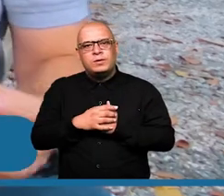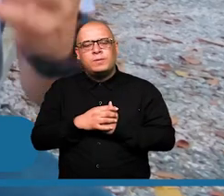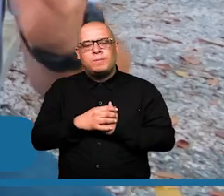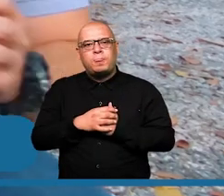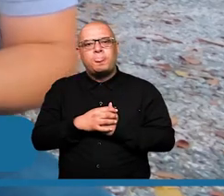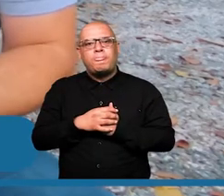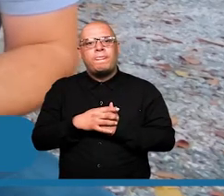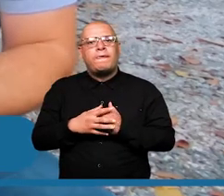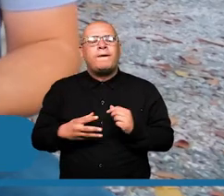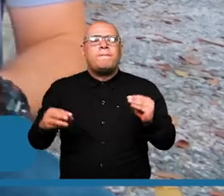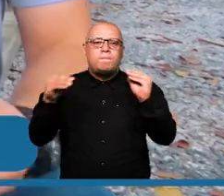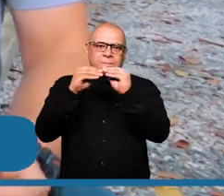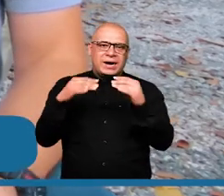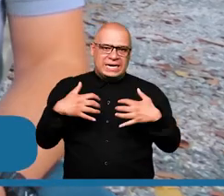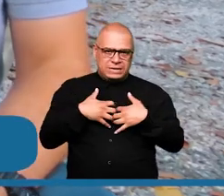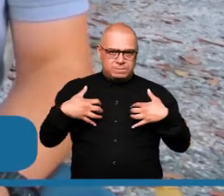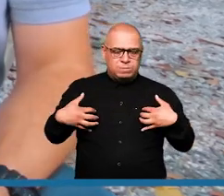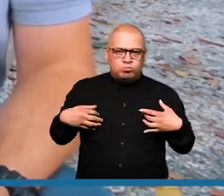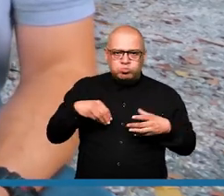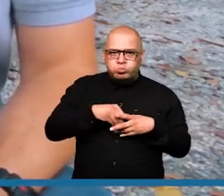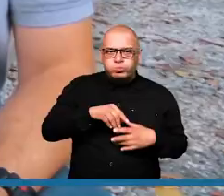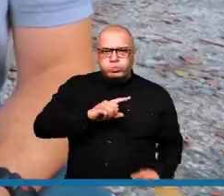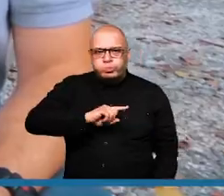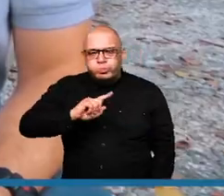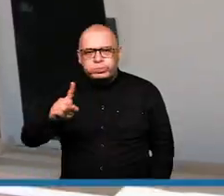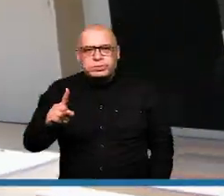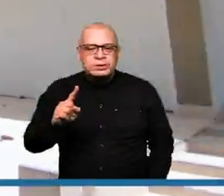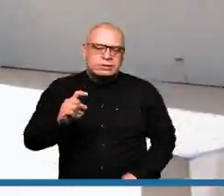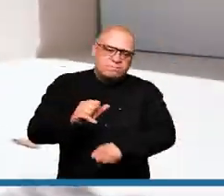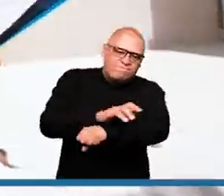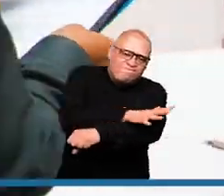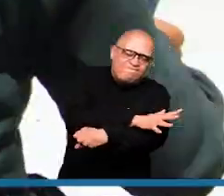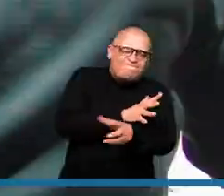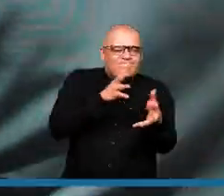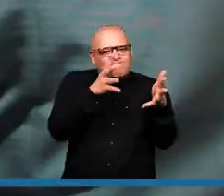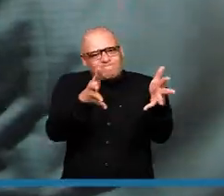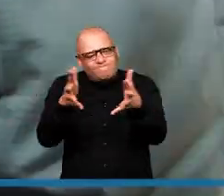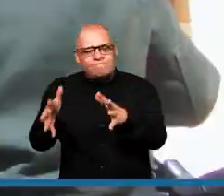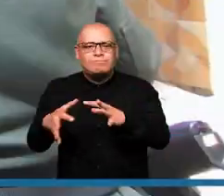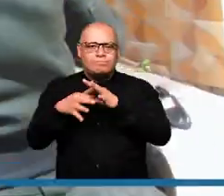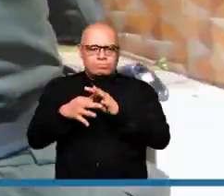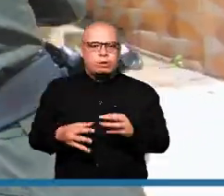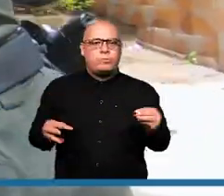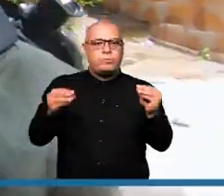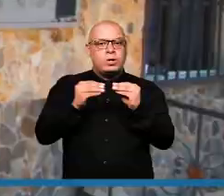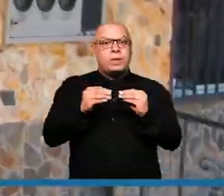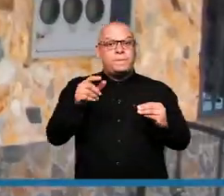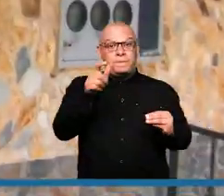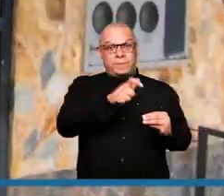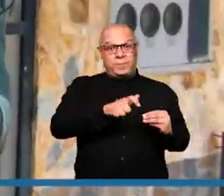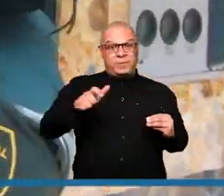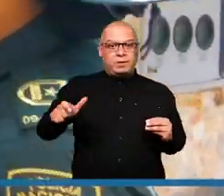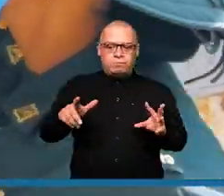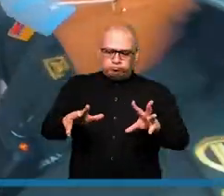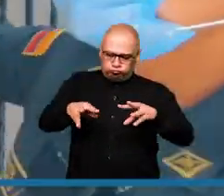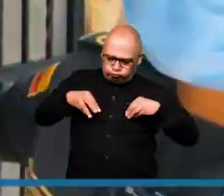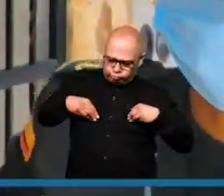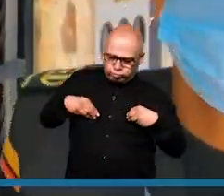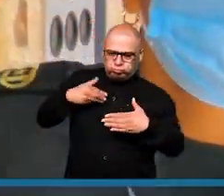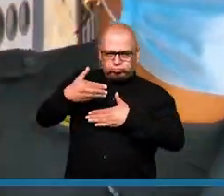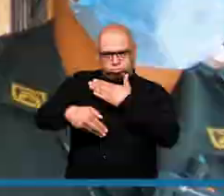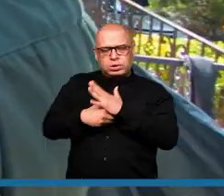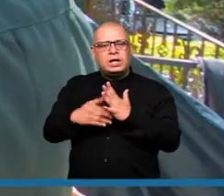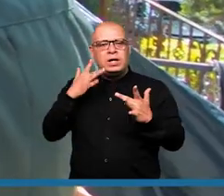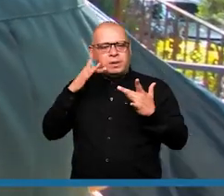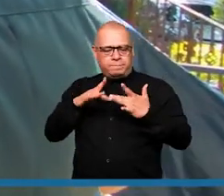ambiental, entrégueme el animal, sino que hacemos un trabajo de sensibilización y educación precisamente para que las personas accedan a entregarnos los animales